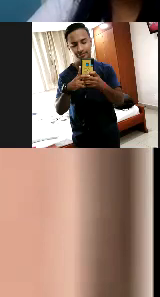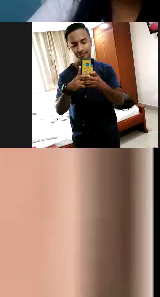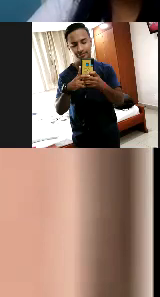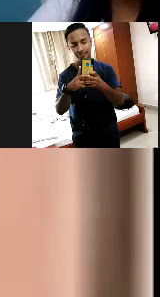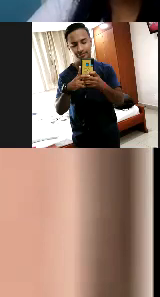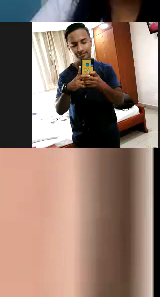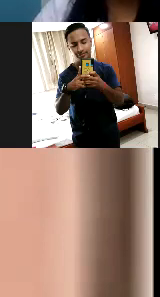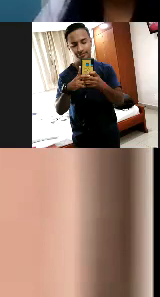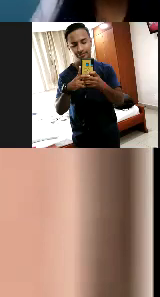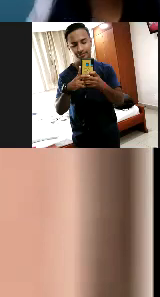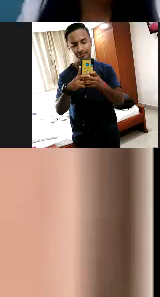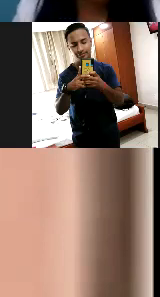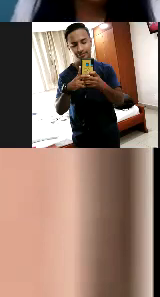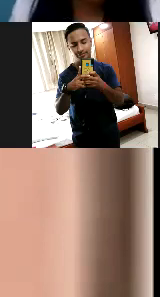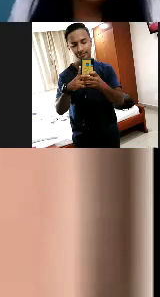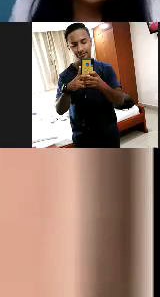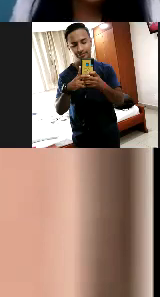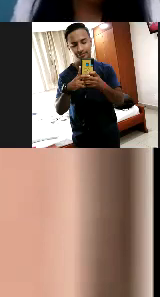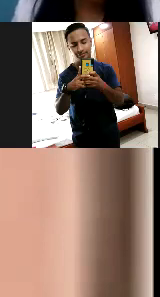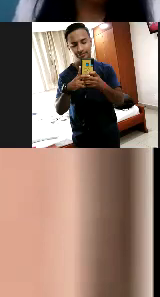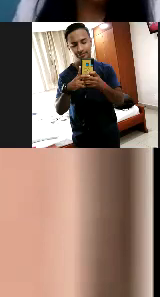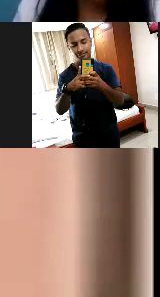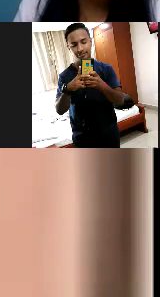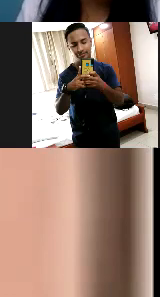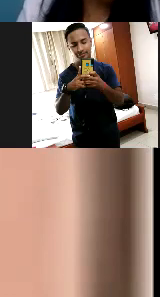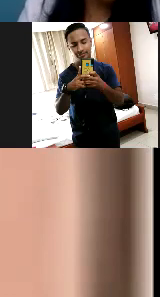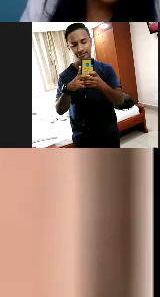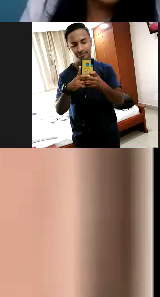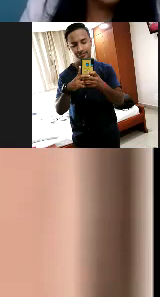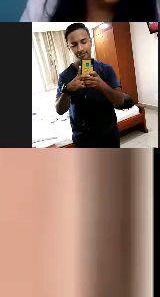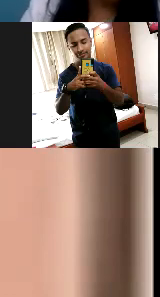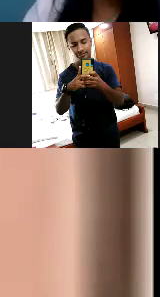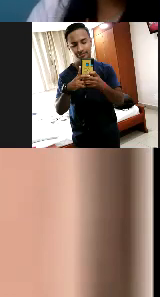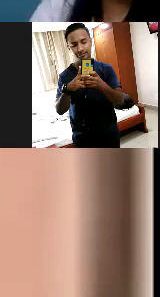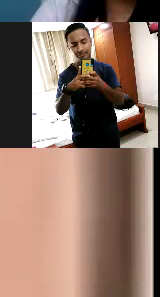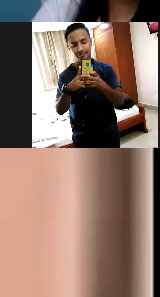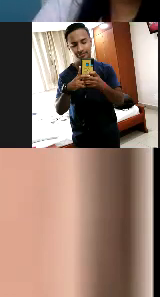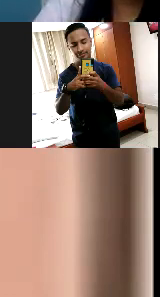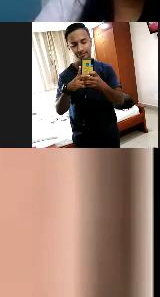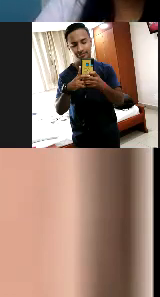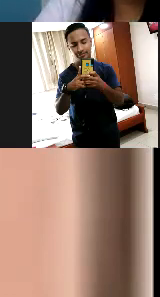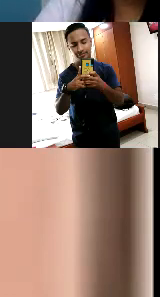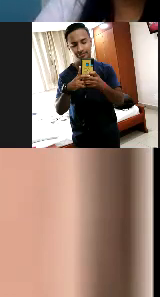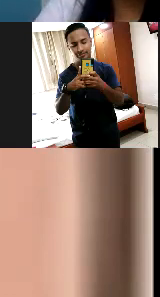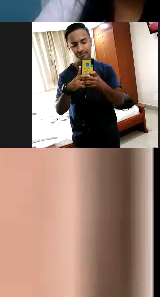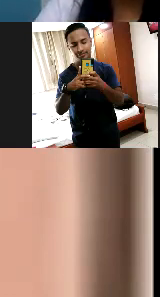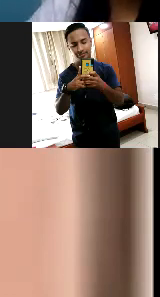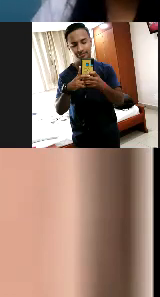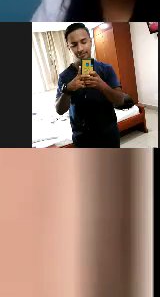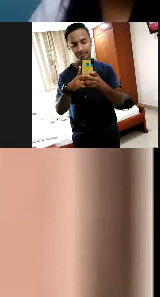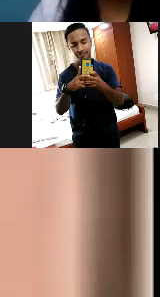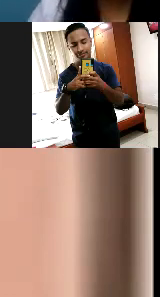utilizamos el transitorio? En pacientes que tienen enfermedad renal aguda, que su cuadro va a